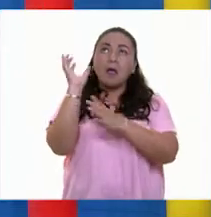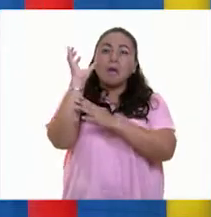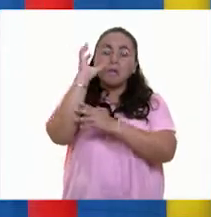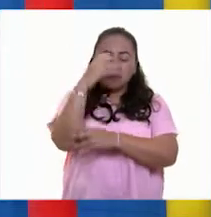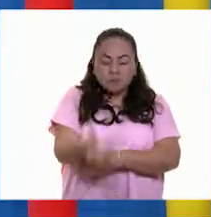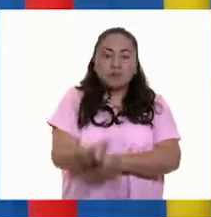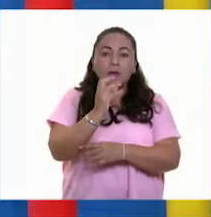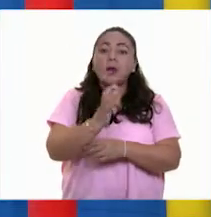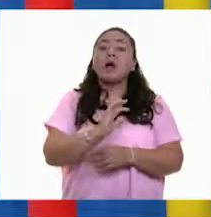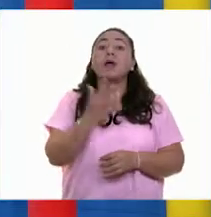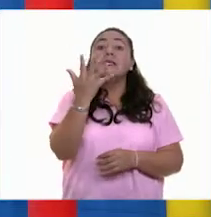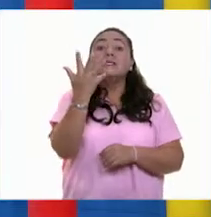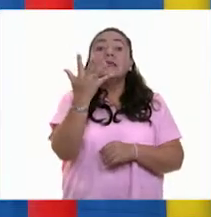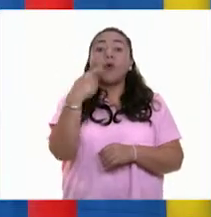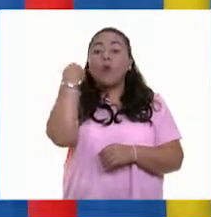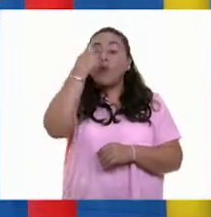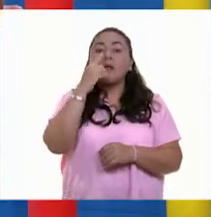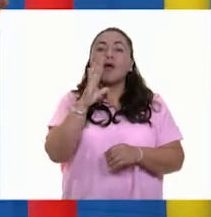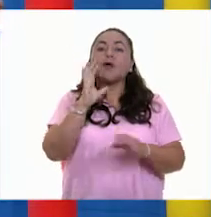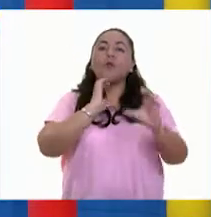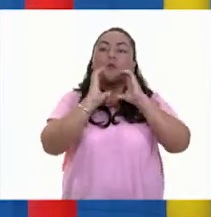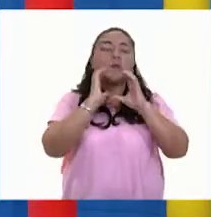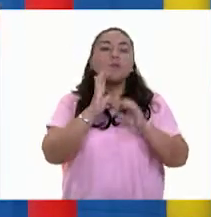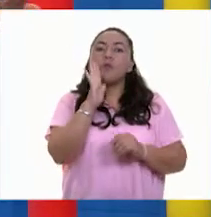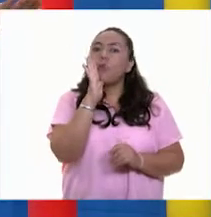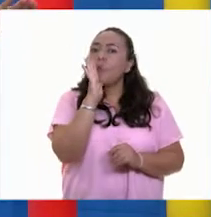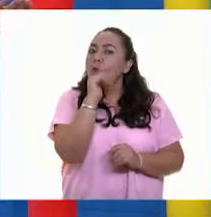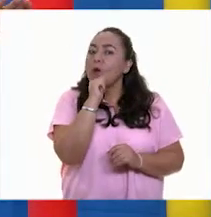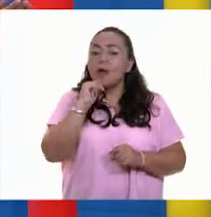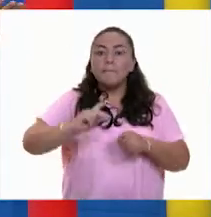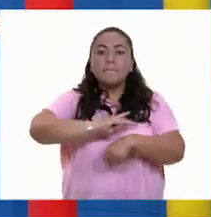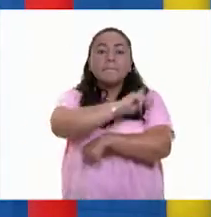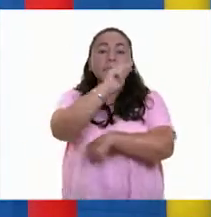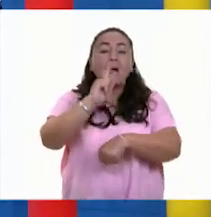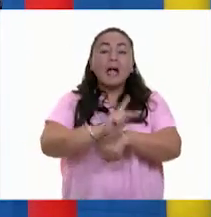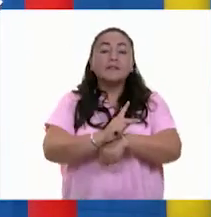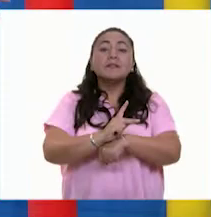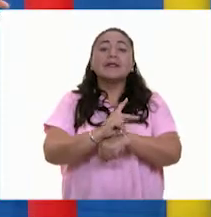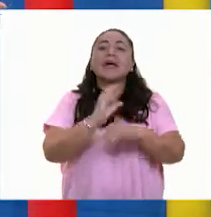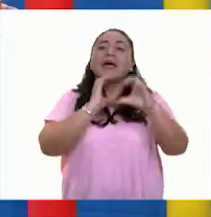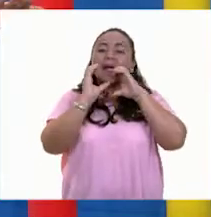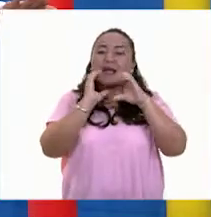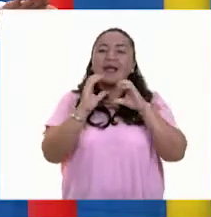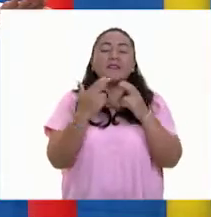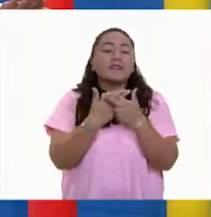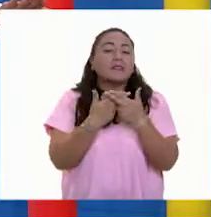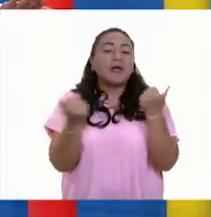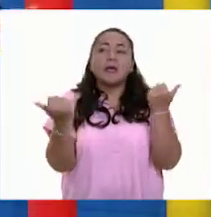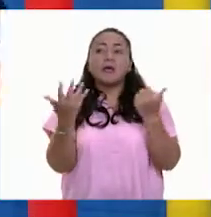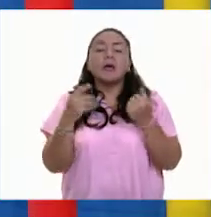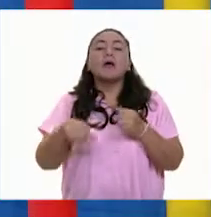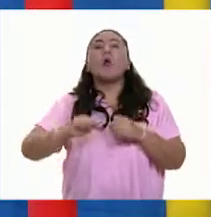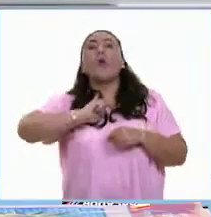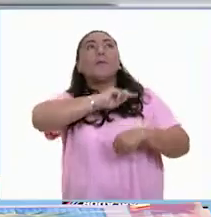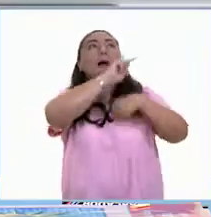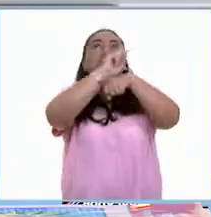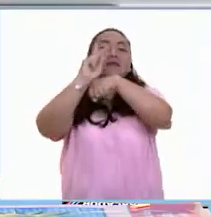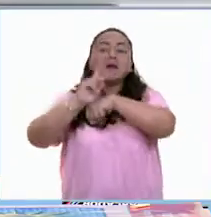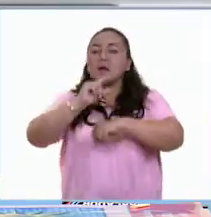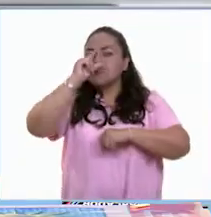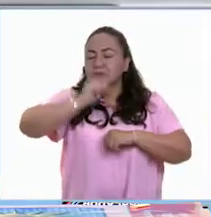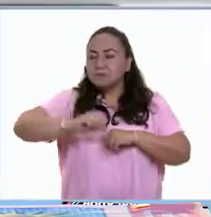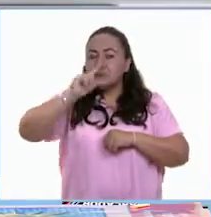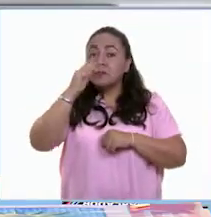transmitir durante 5 horas, por lo cual el país estuvo incomunicado con otros países. ¡Uy,